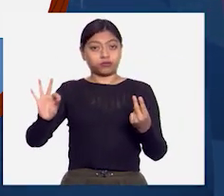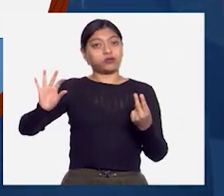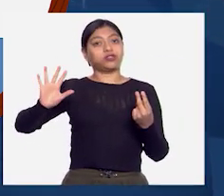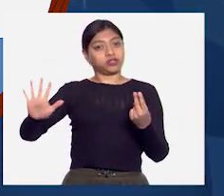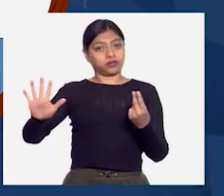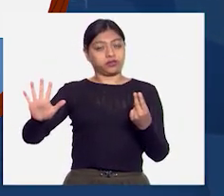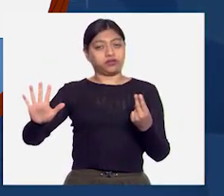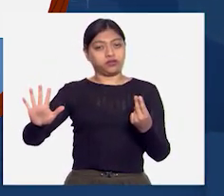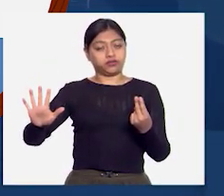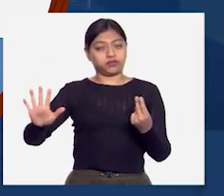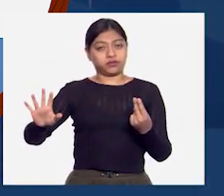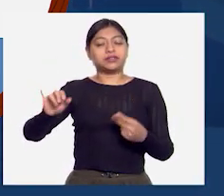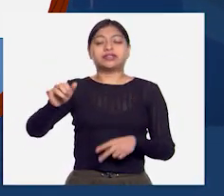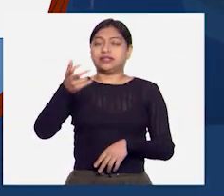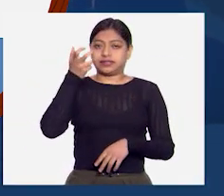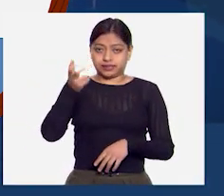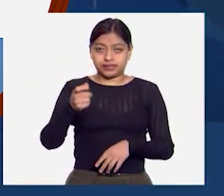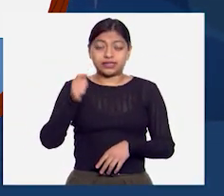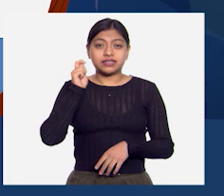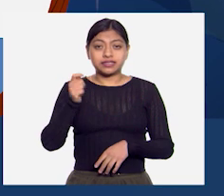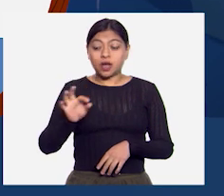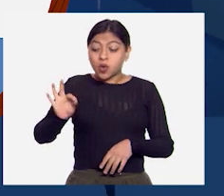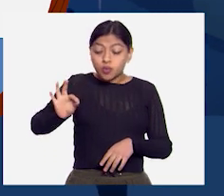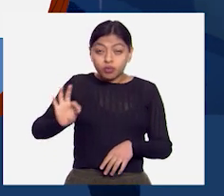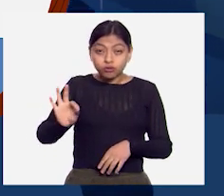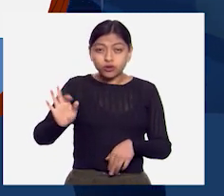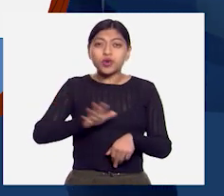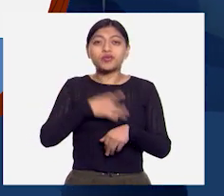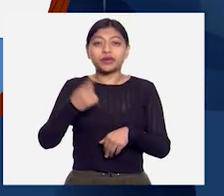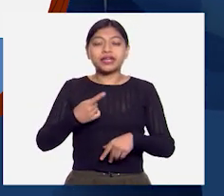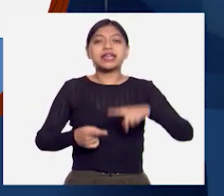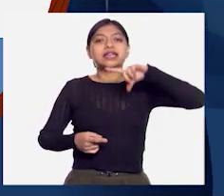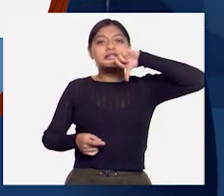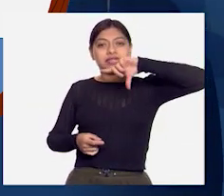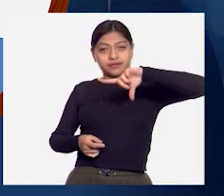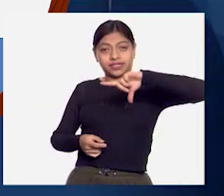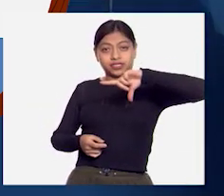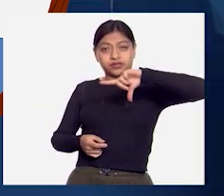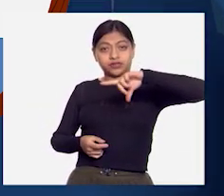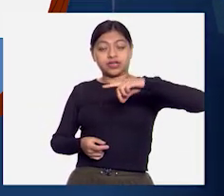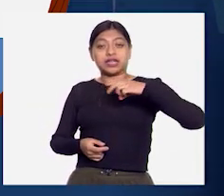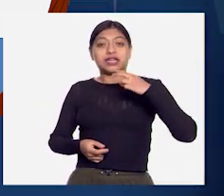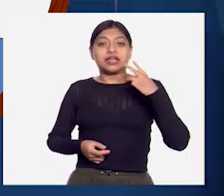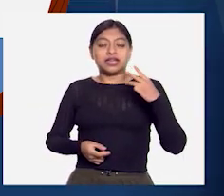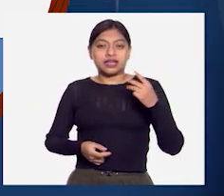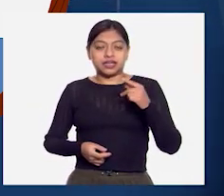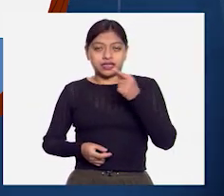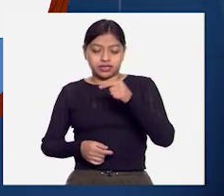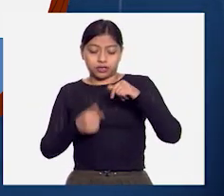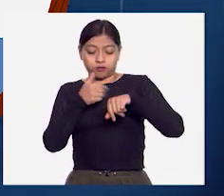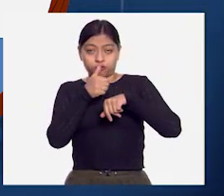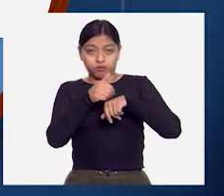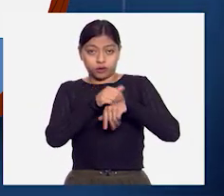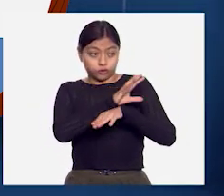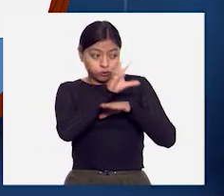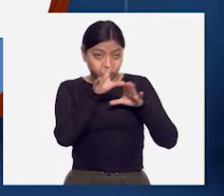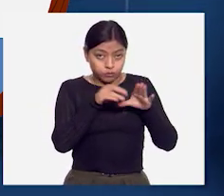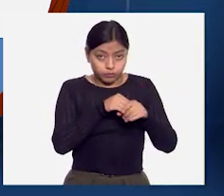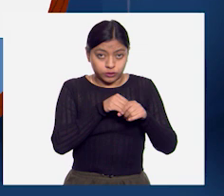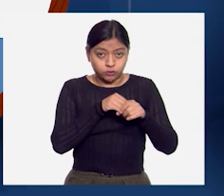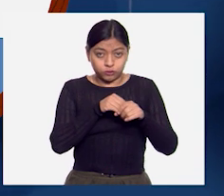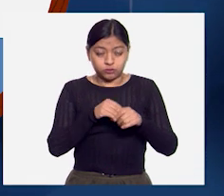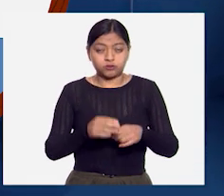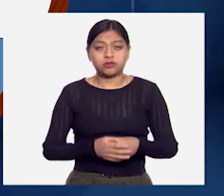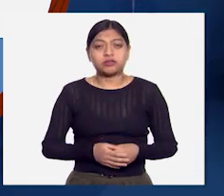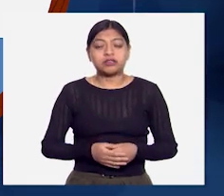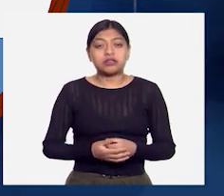4.5. Exacto, María. Esto ocurre porque la división entre la suma total de los datos y el número de